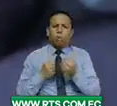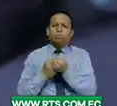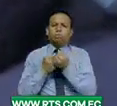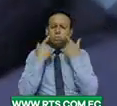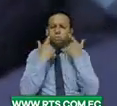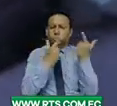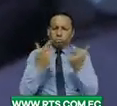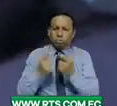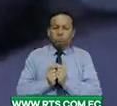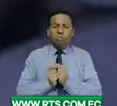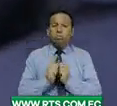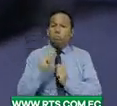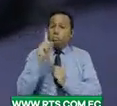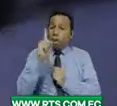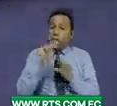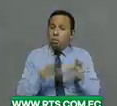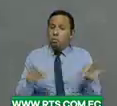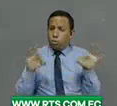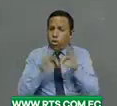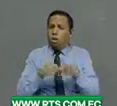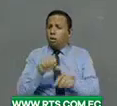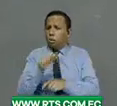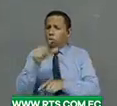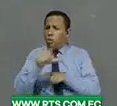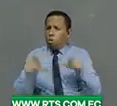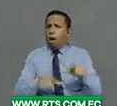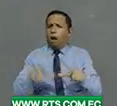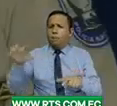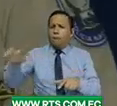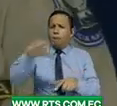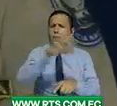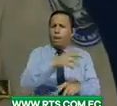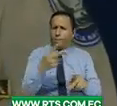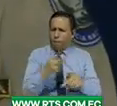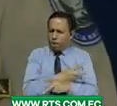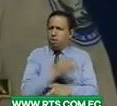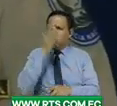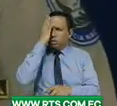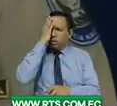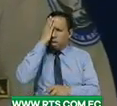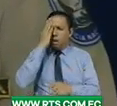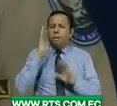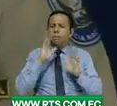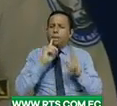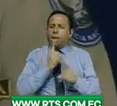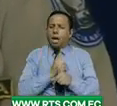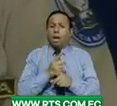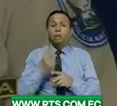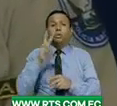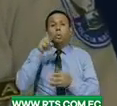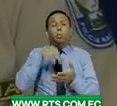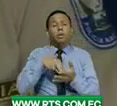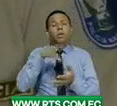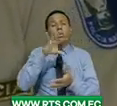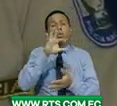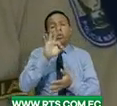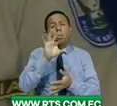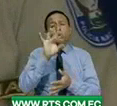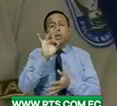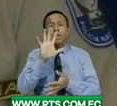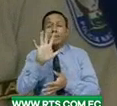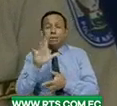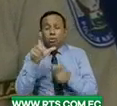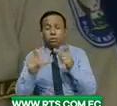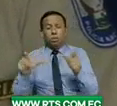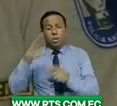sin embargo, los puntos críticos, afirman. Contamos en la zona de Guayas con 2.895 servidores